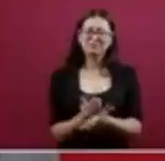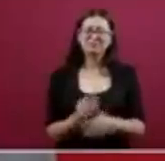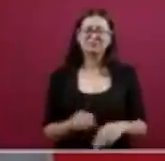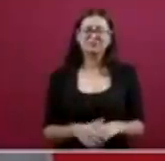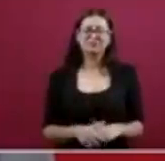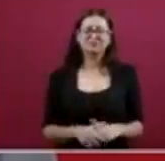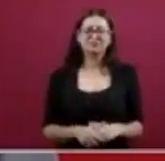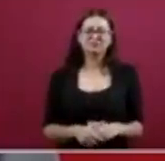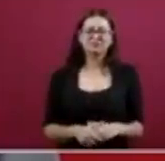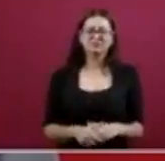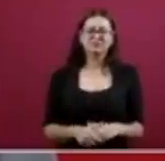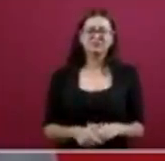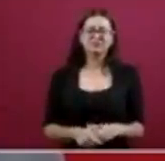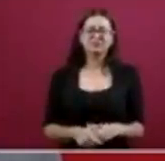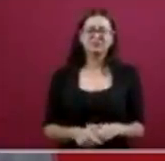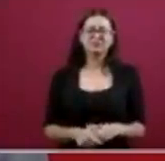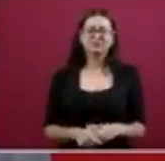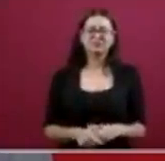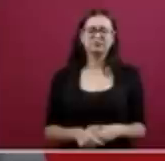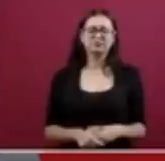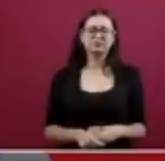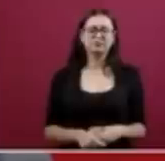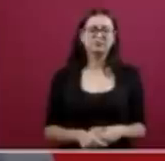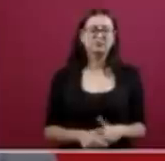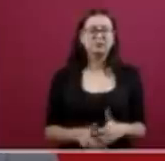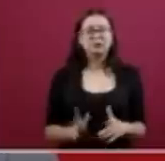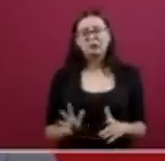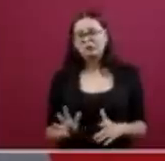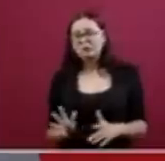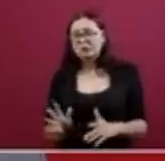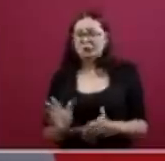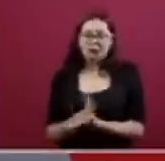Y si empezamos con excepciones,